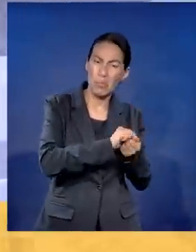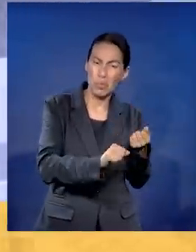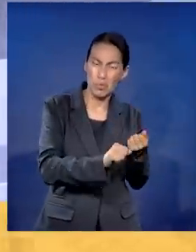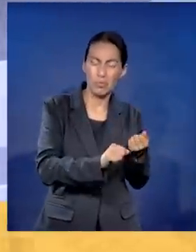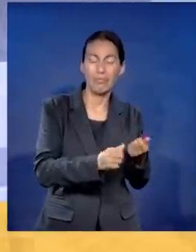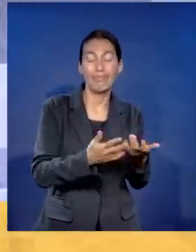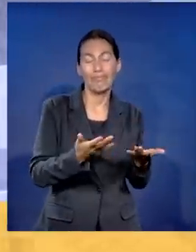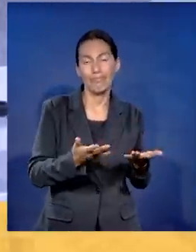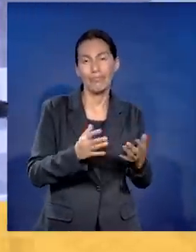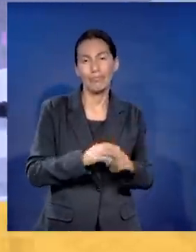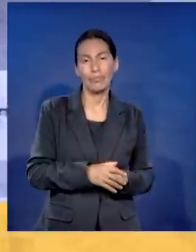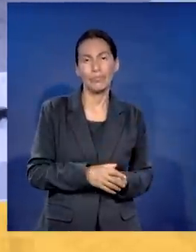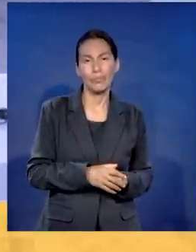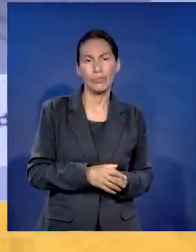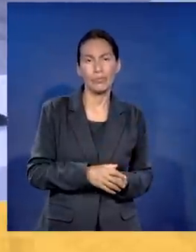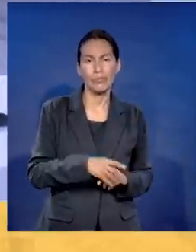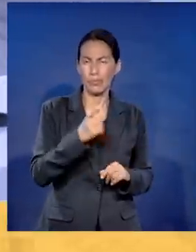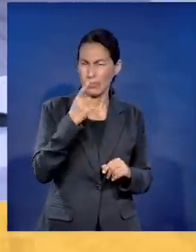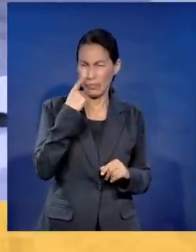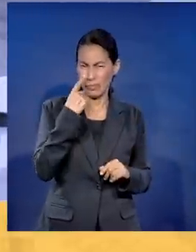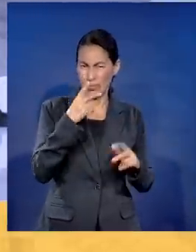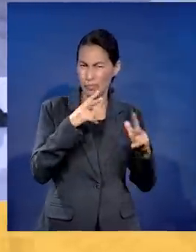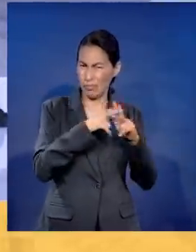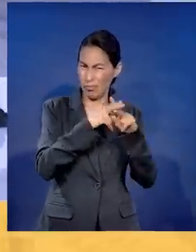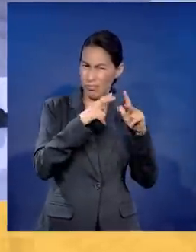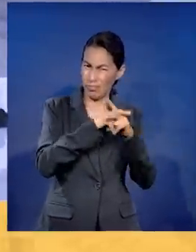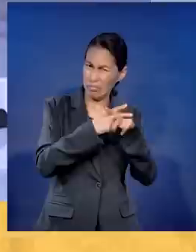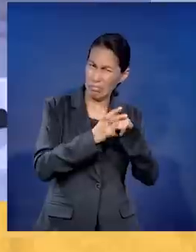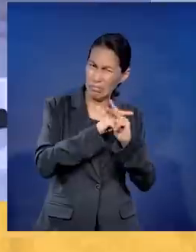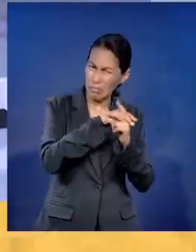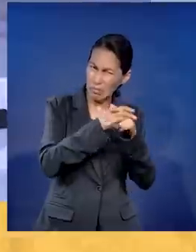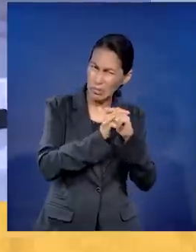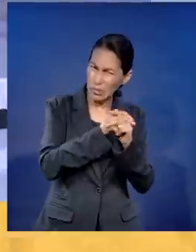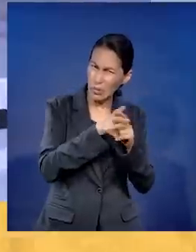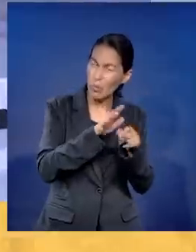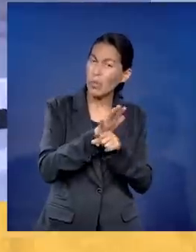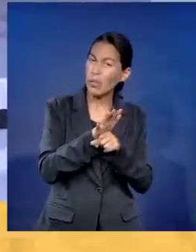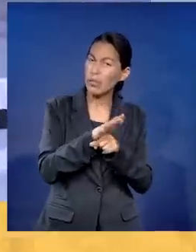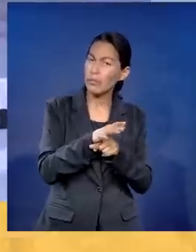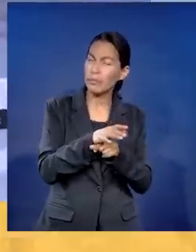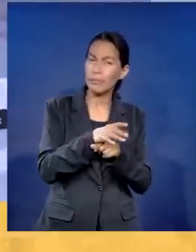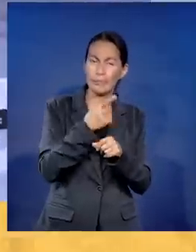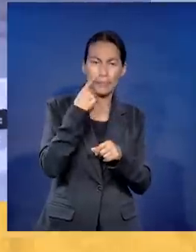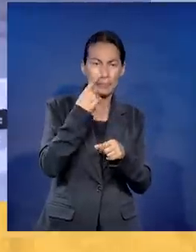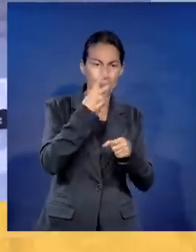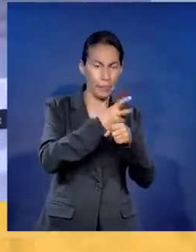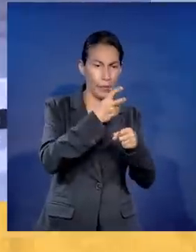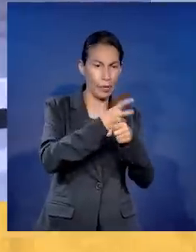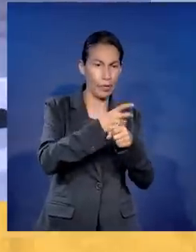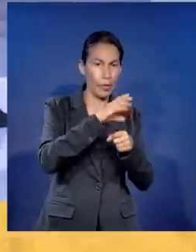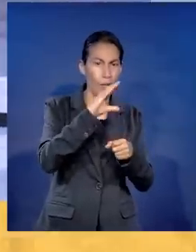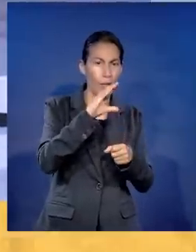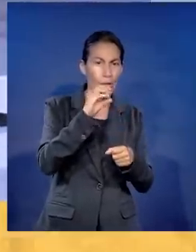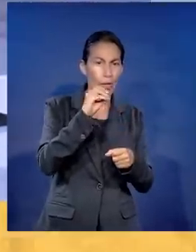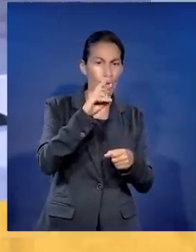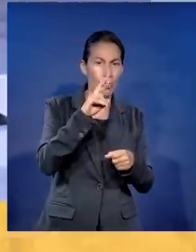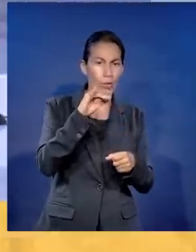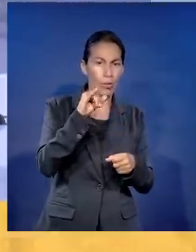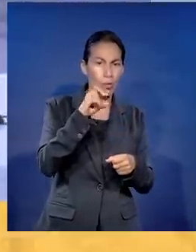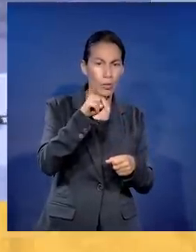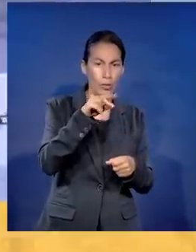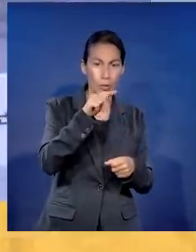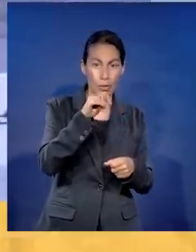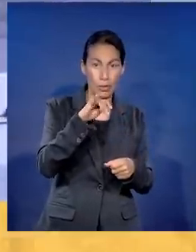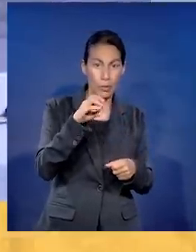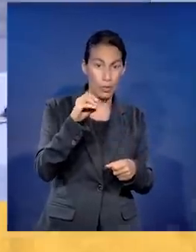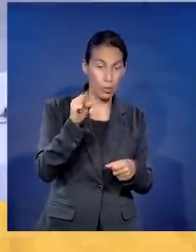de esa batalla ahora qué tipo de batalla es dice segunda de Corintios capítulo diez versículo